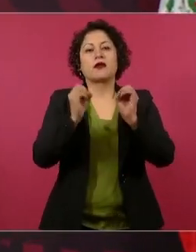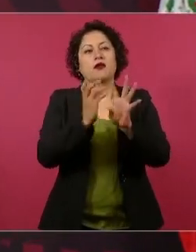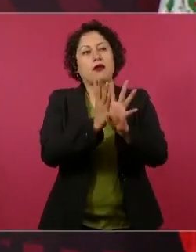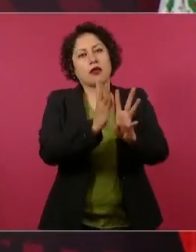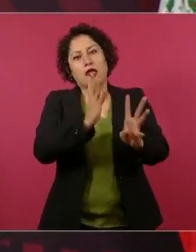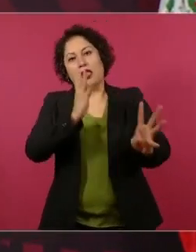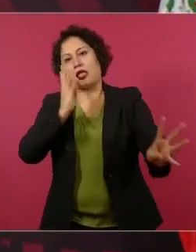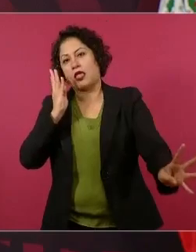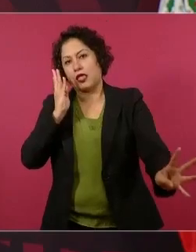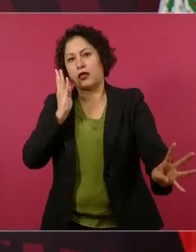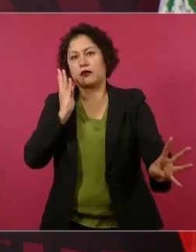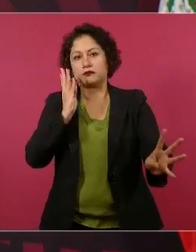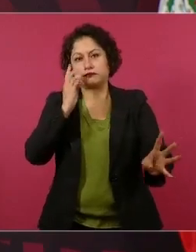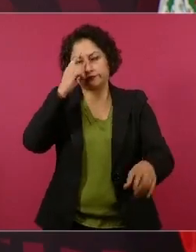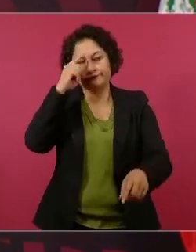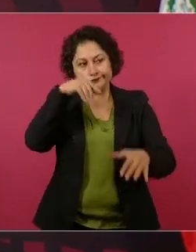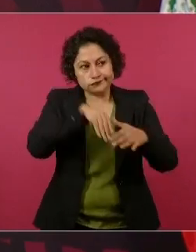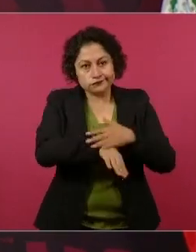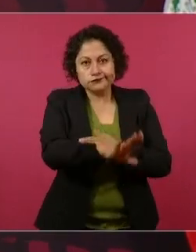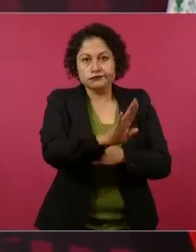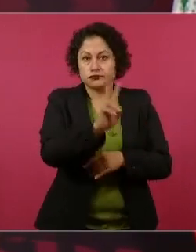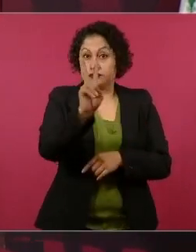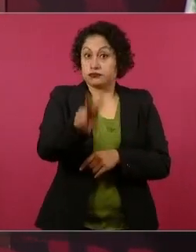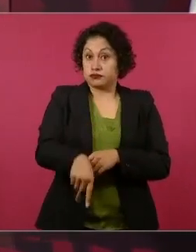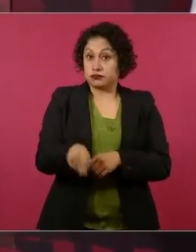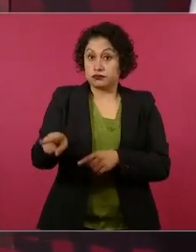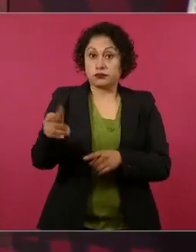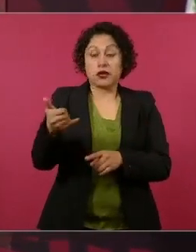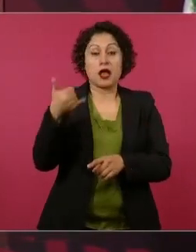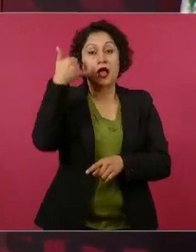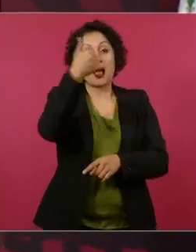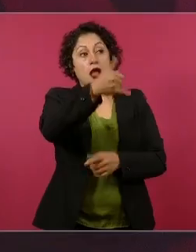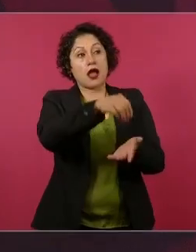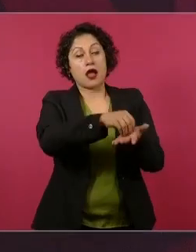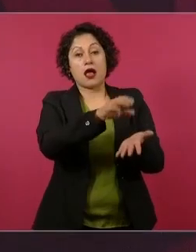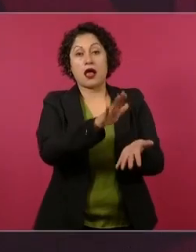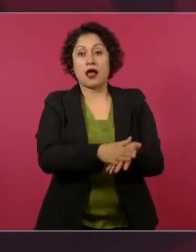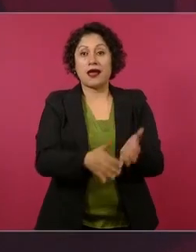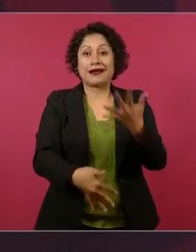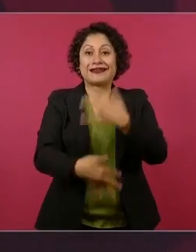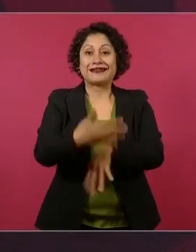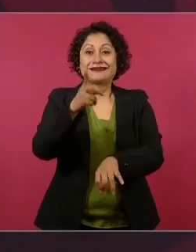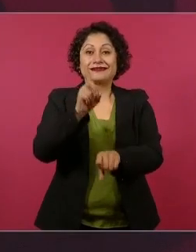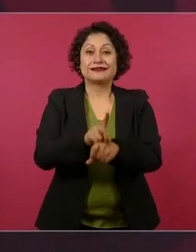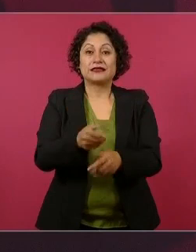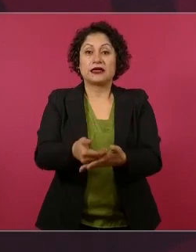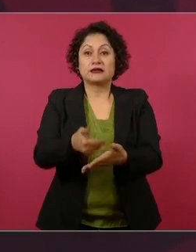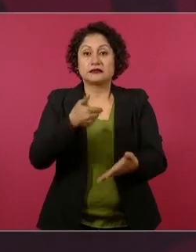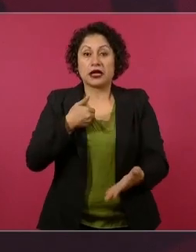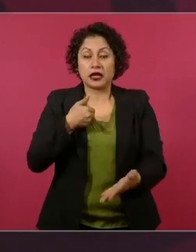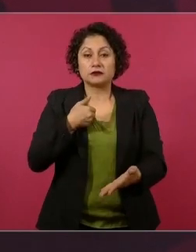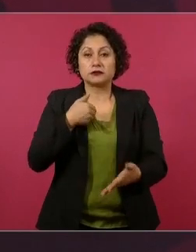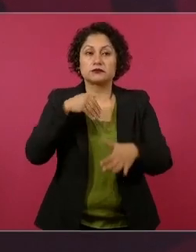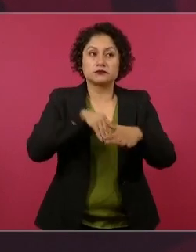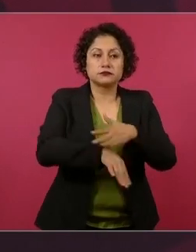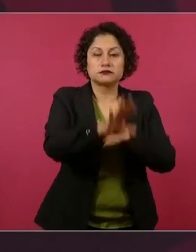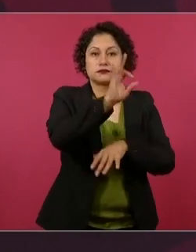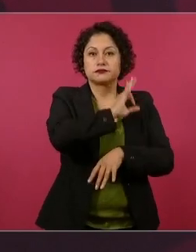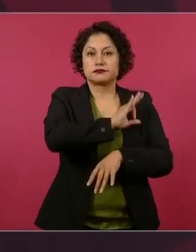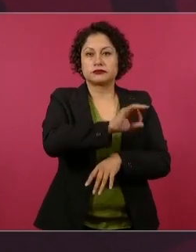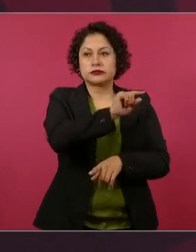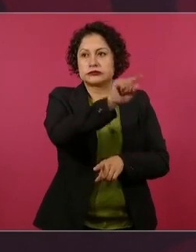15 días para que puedan dar el servicio.